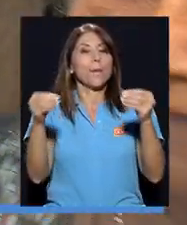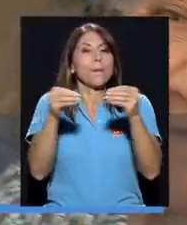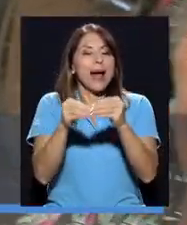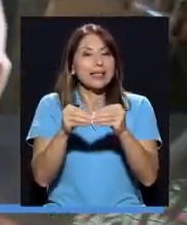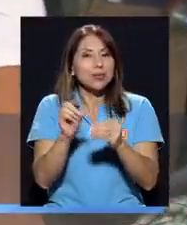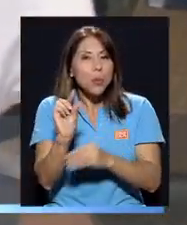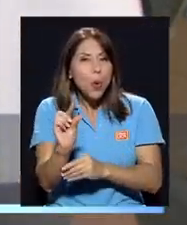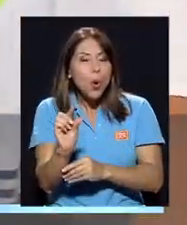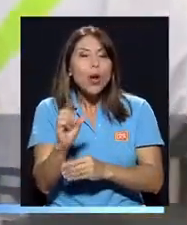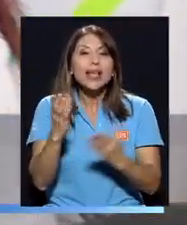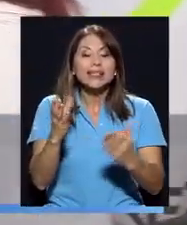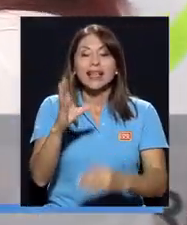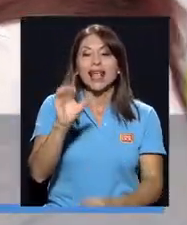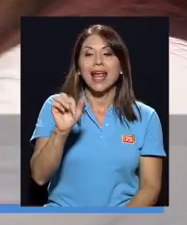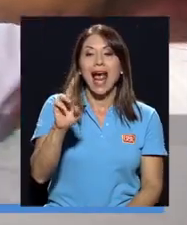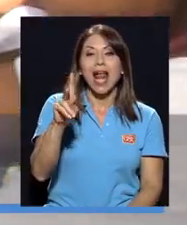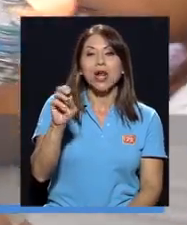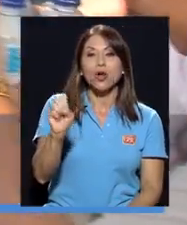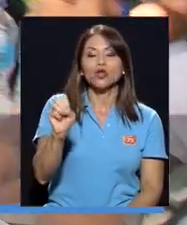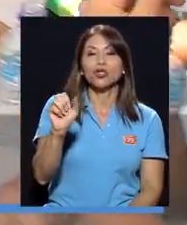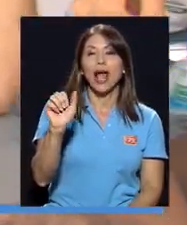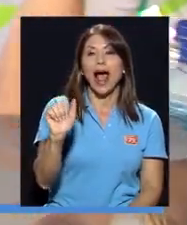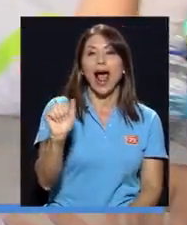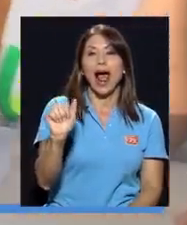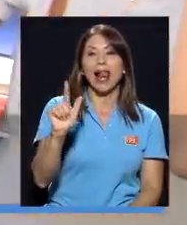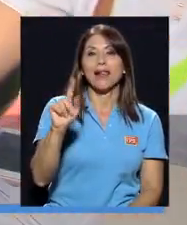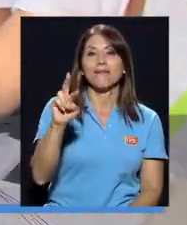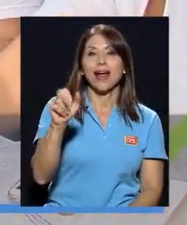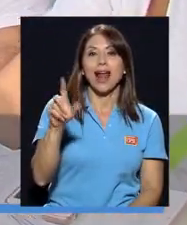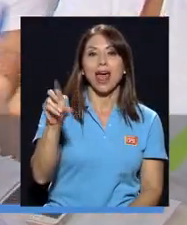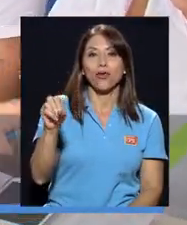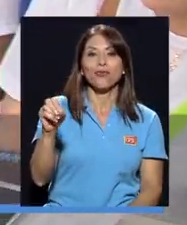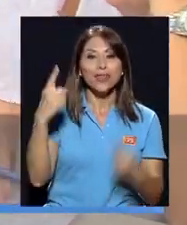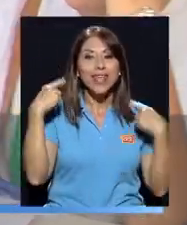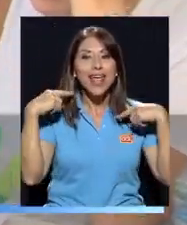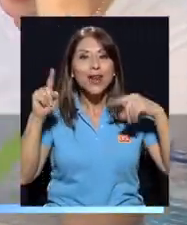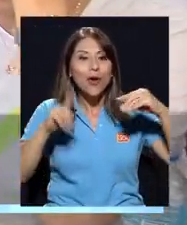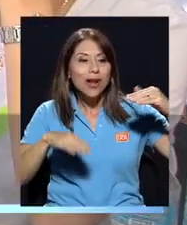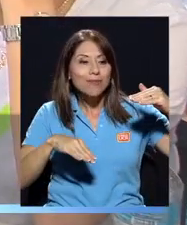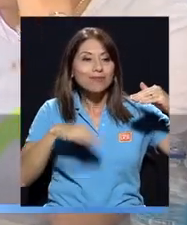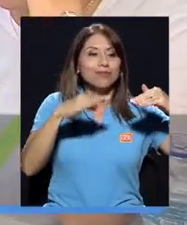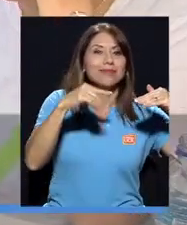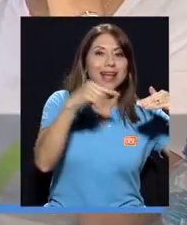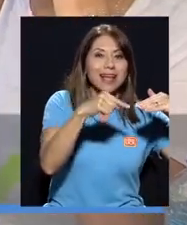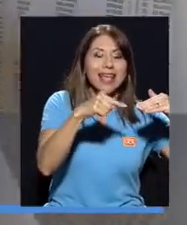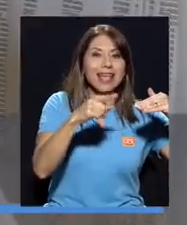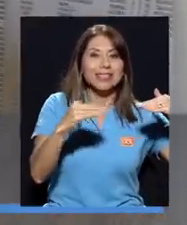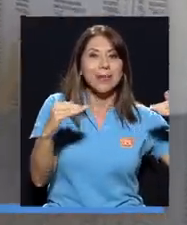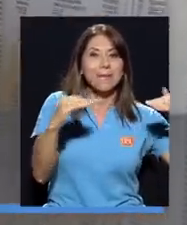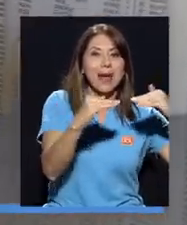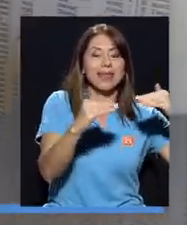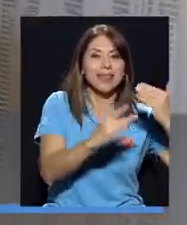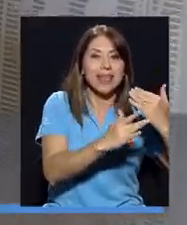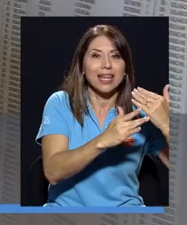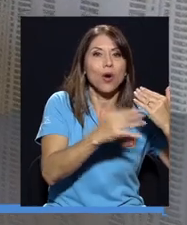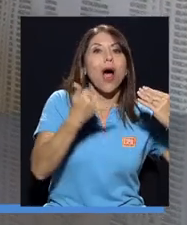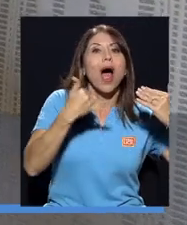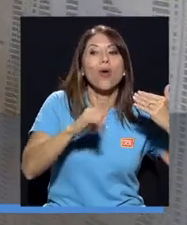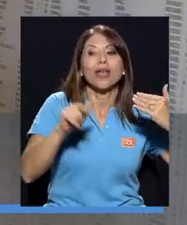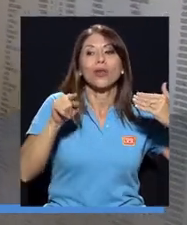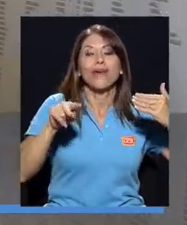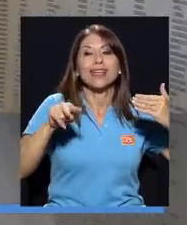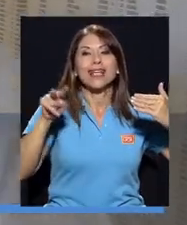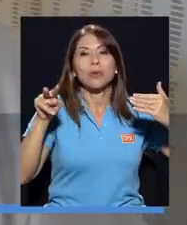precisamente que logra alcanzar este empate técnico aunque todavía está en una leve desventaja con respecto a